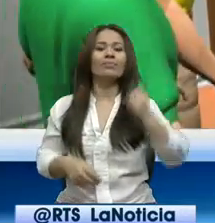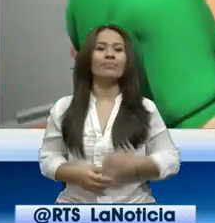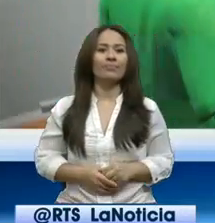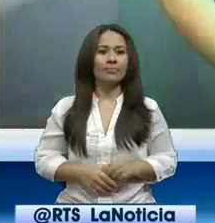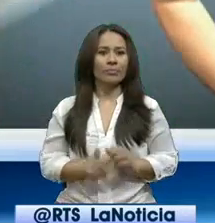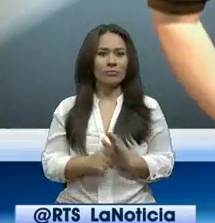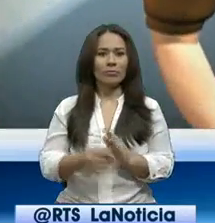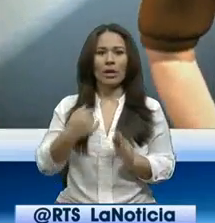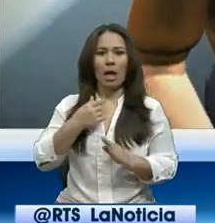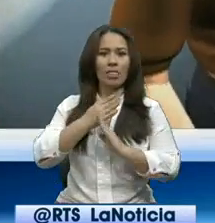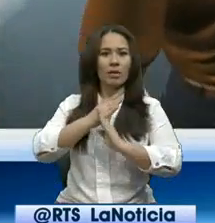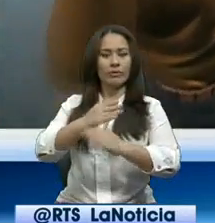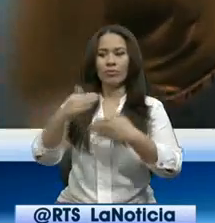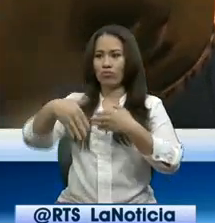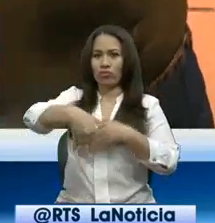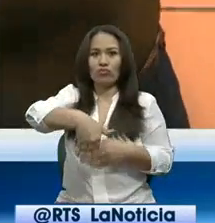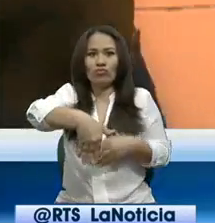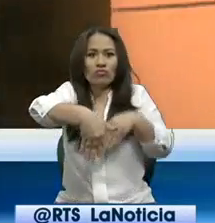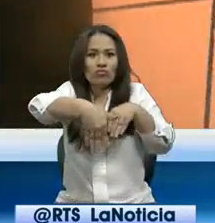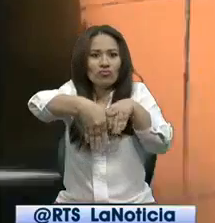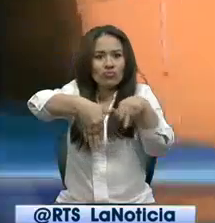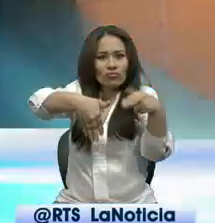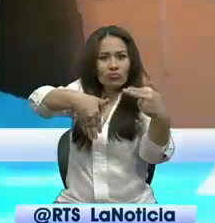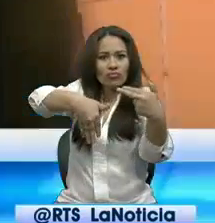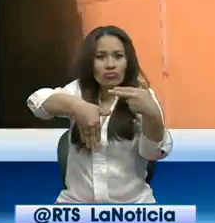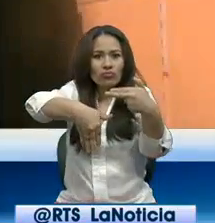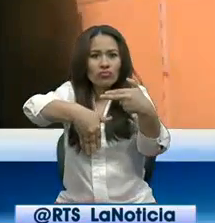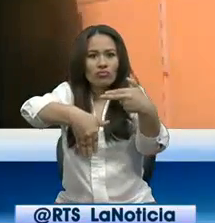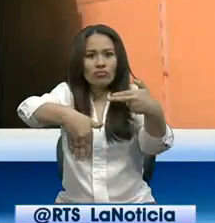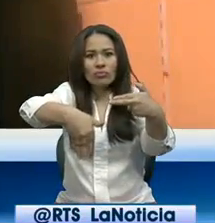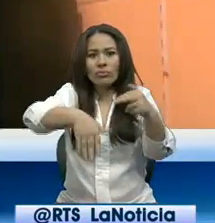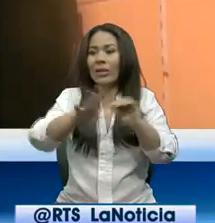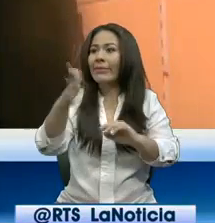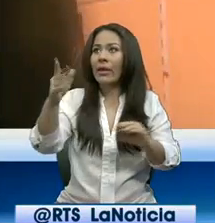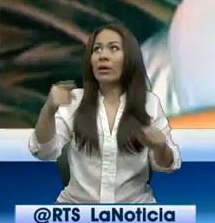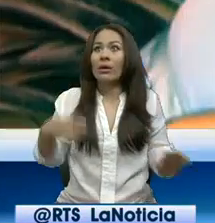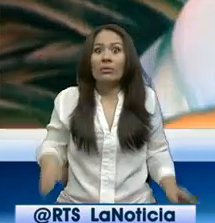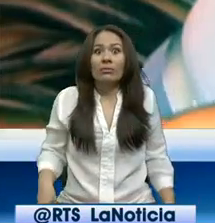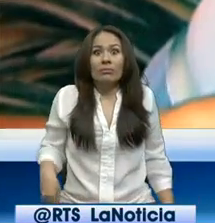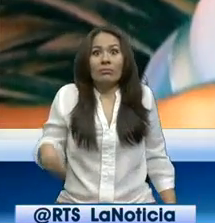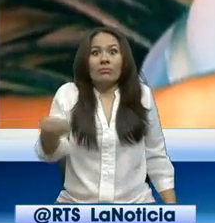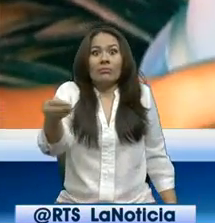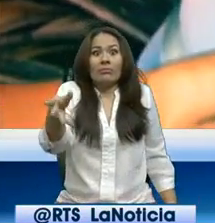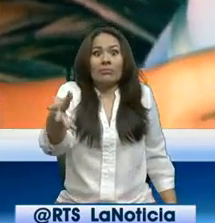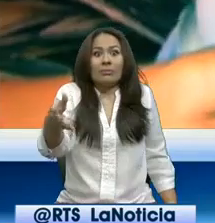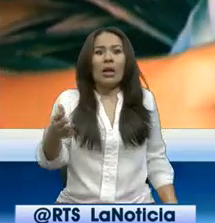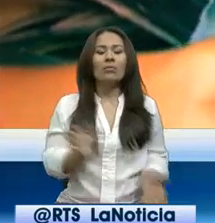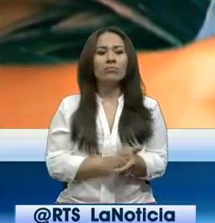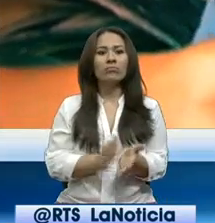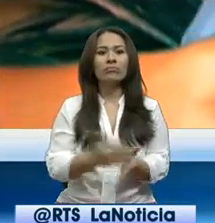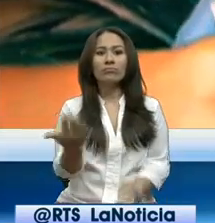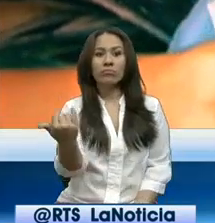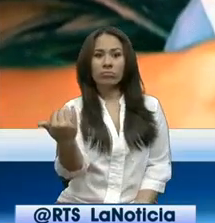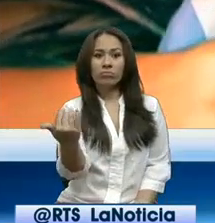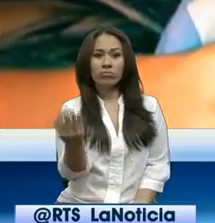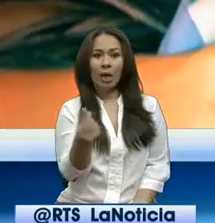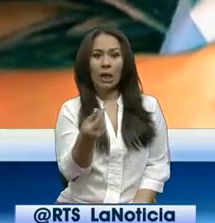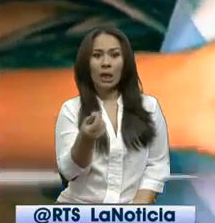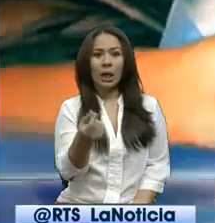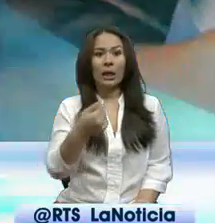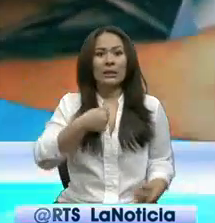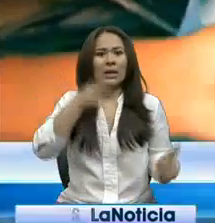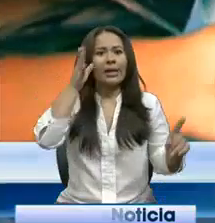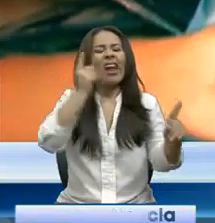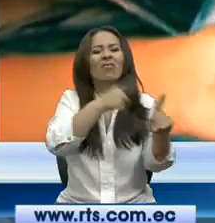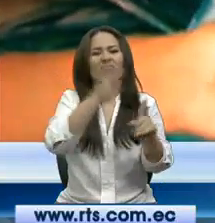se escudó él, y de ahí ya, no, nadie puso resistencia sobre eso. De ahí el hombre dijo, dame el resto de dinero, o sea, como que parece que